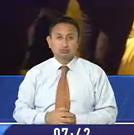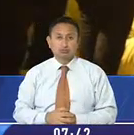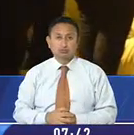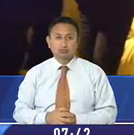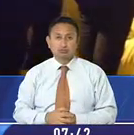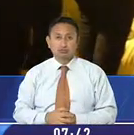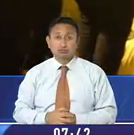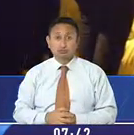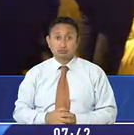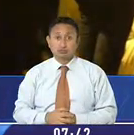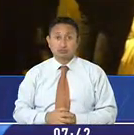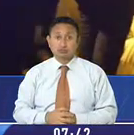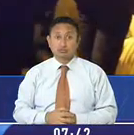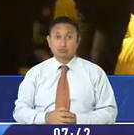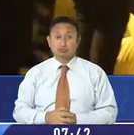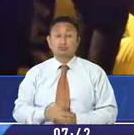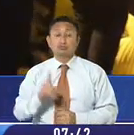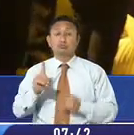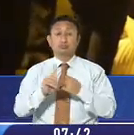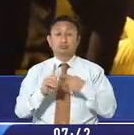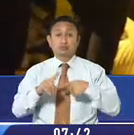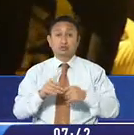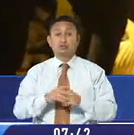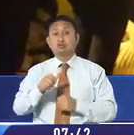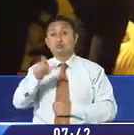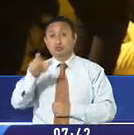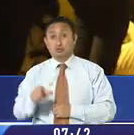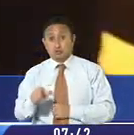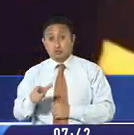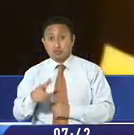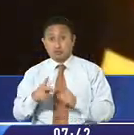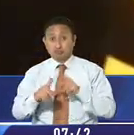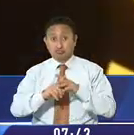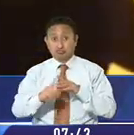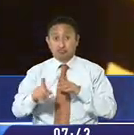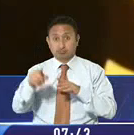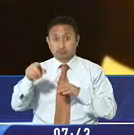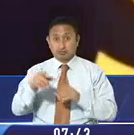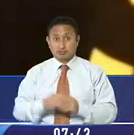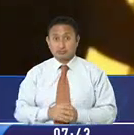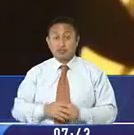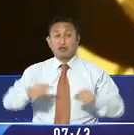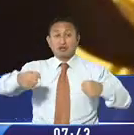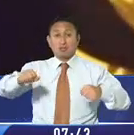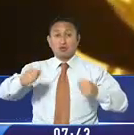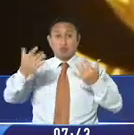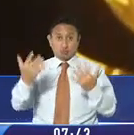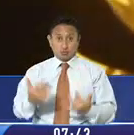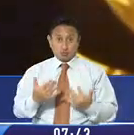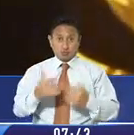brazo. El gatillero huyó con otra persona, quien lo esperaba en una motocicleta.